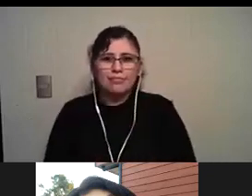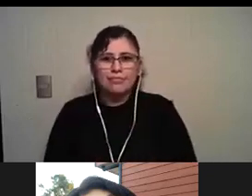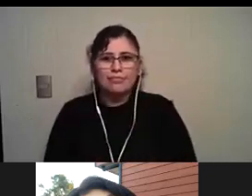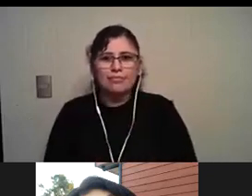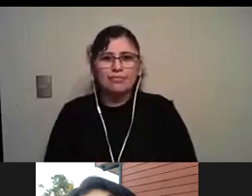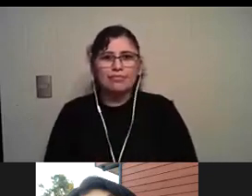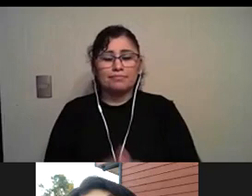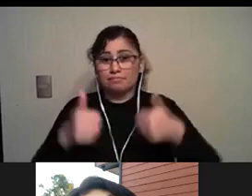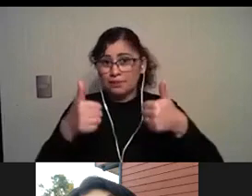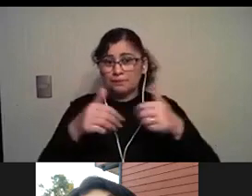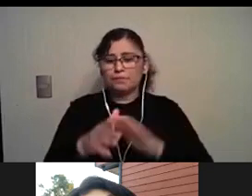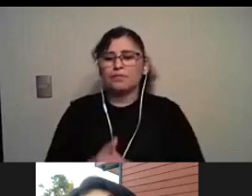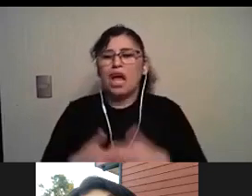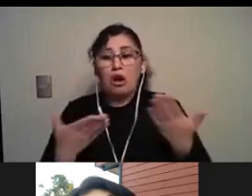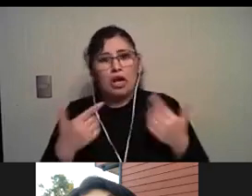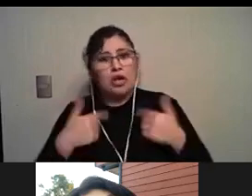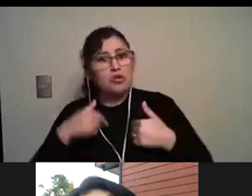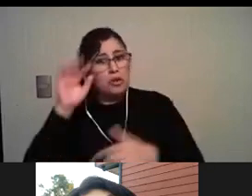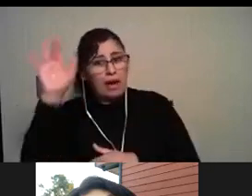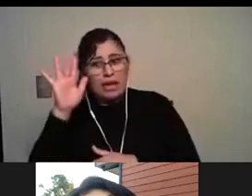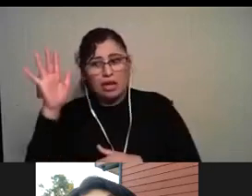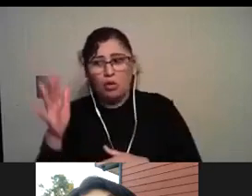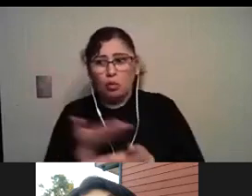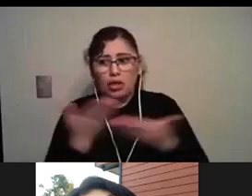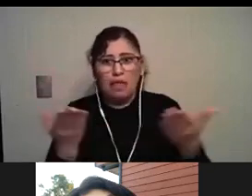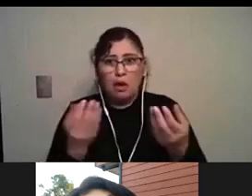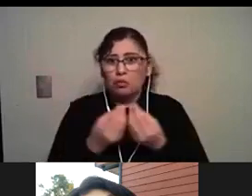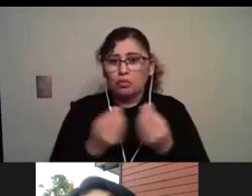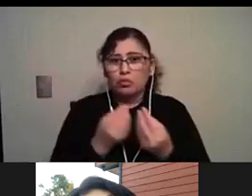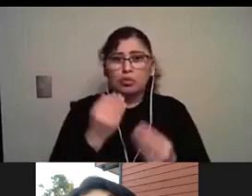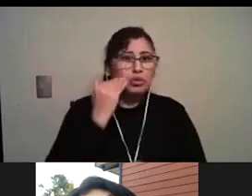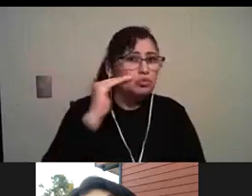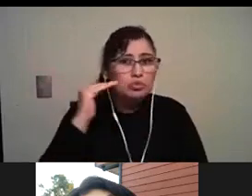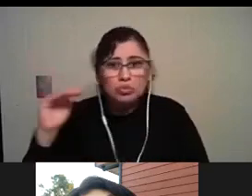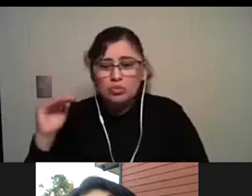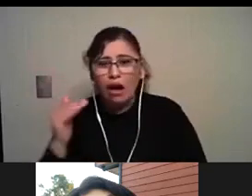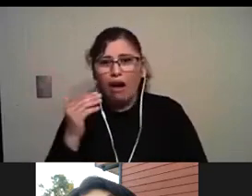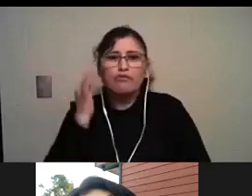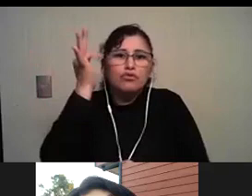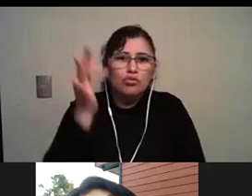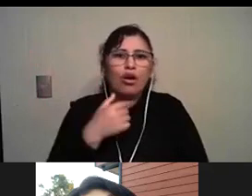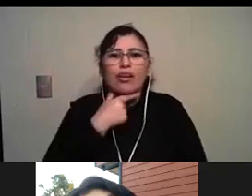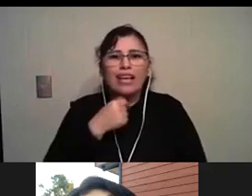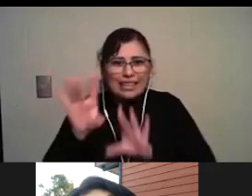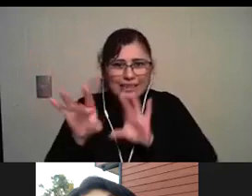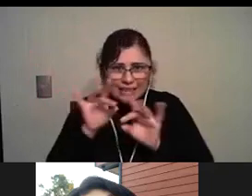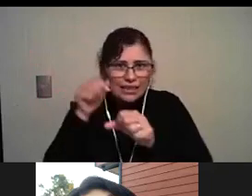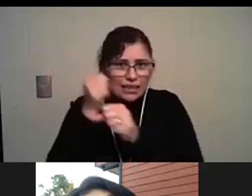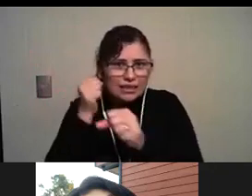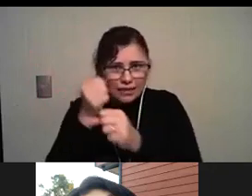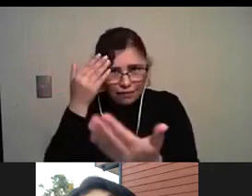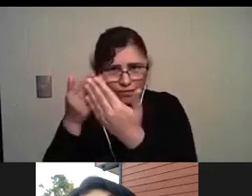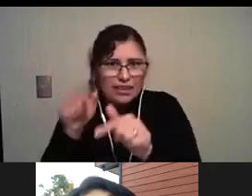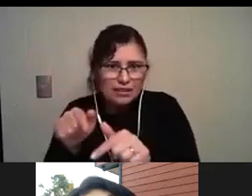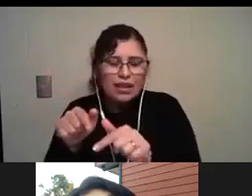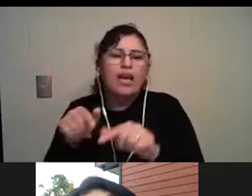¿De acuerdo? Así que yo me imagino que muchas y muchos de ustedes se van a querer dedicar al área pediátrica, ¿ya? Y eso que yo les voy a contar les va a